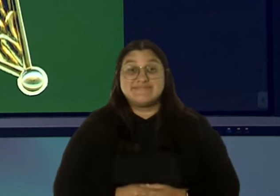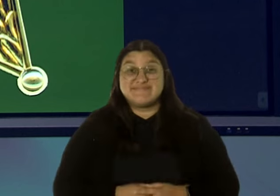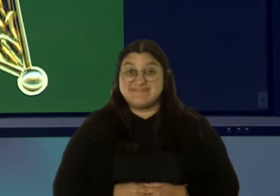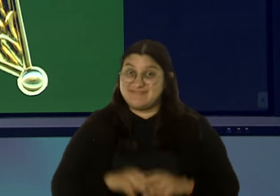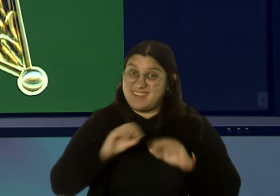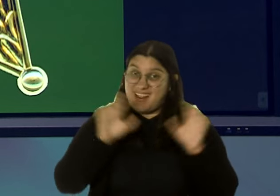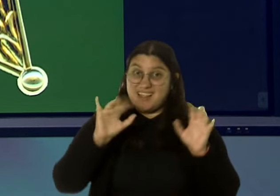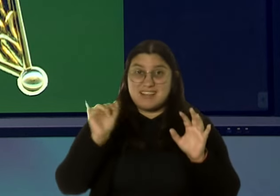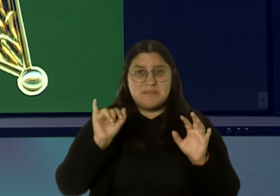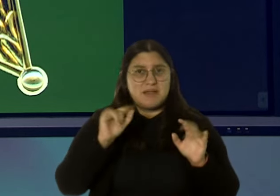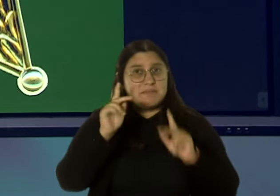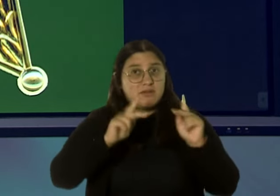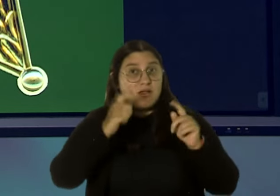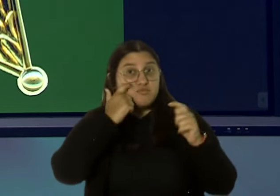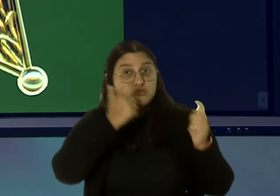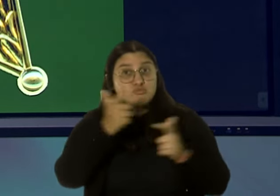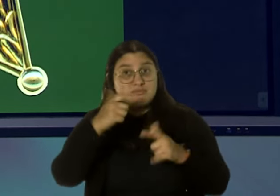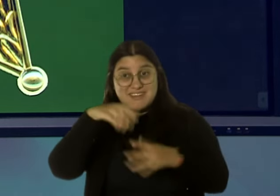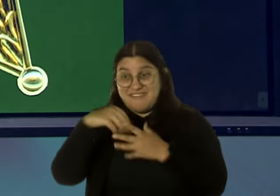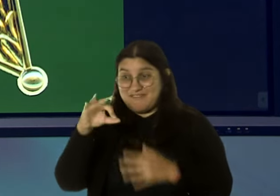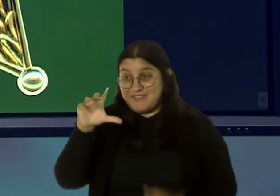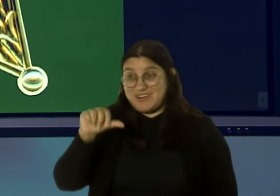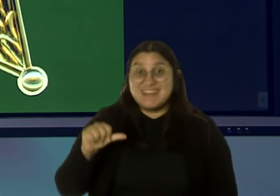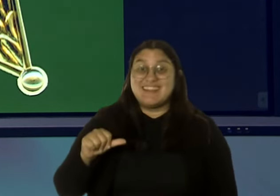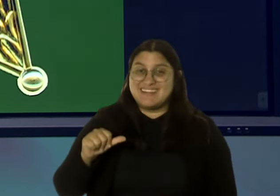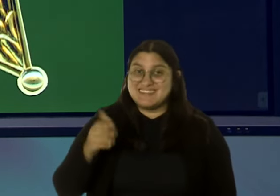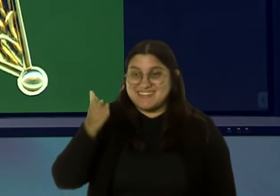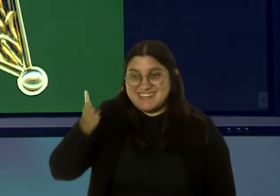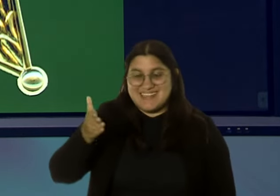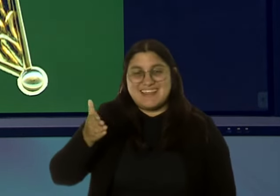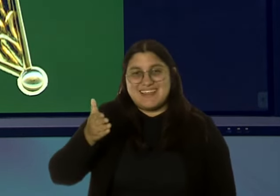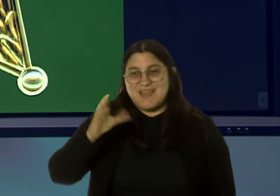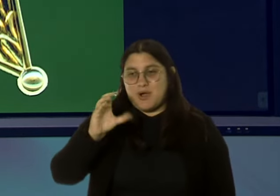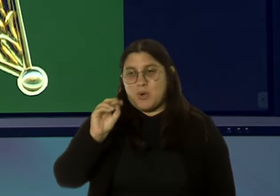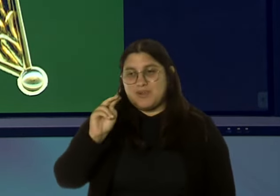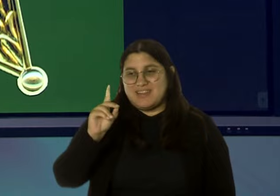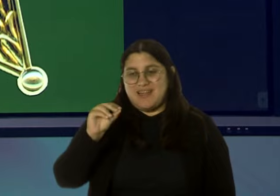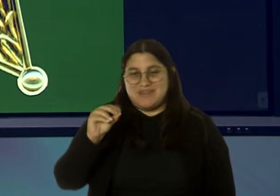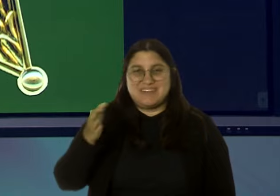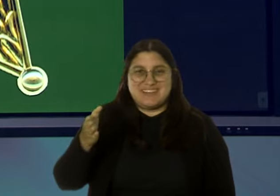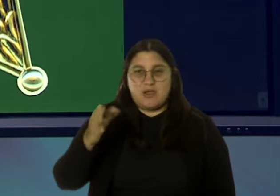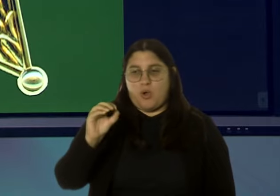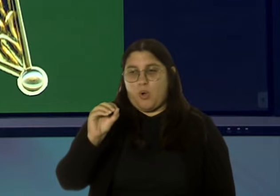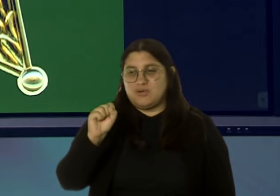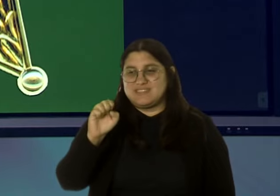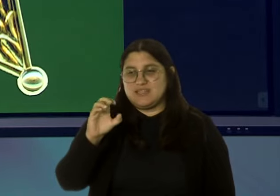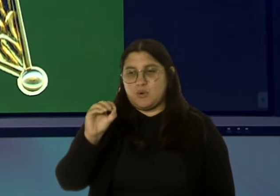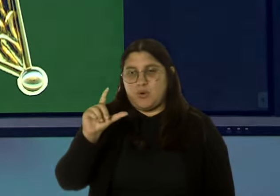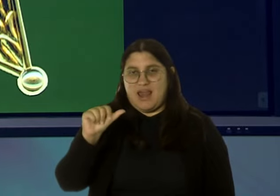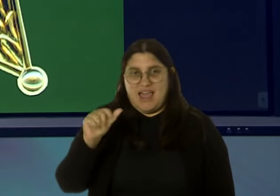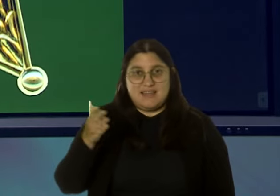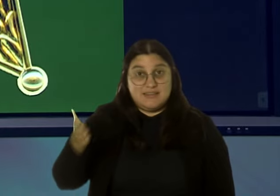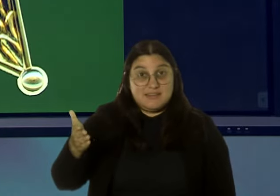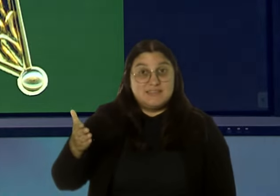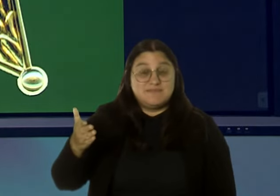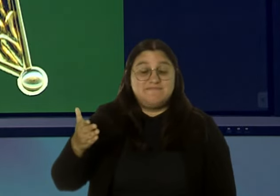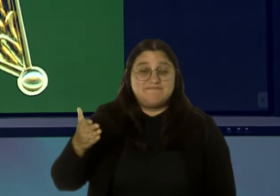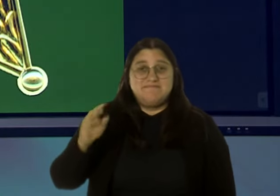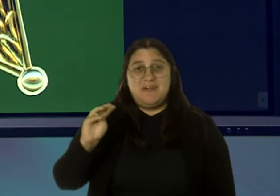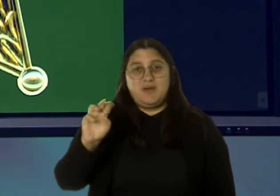está también aquellos que nos están viendo en el estado de la Florida, allá en el condado de Osceola, donde se encuentra el sheriff Marcos López, quien está